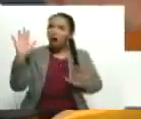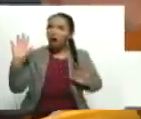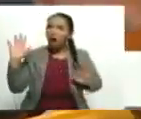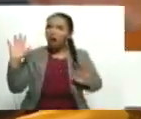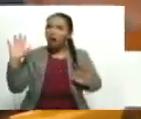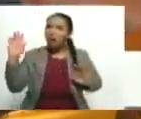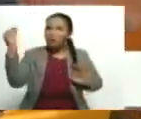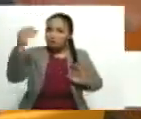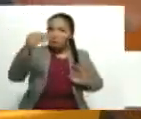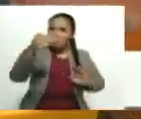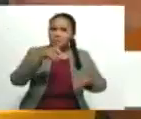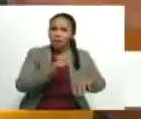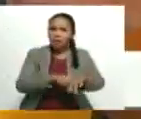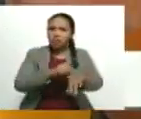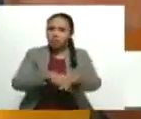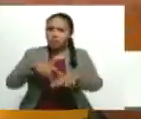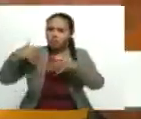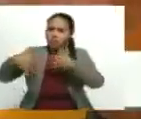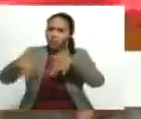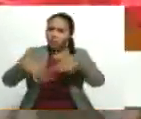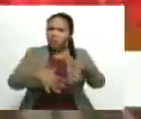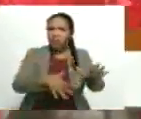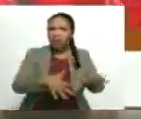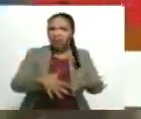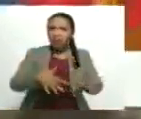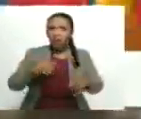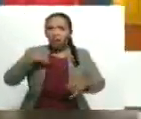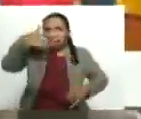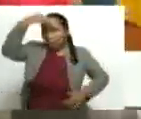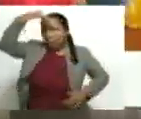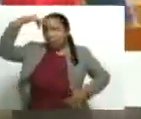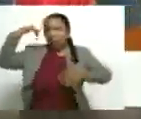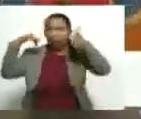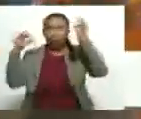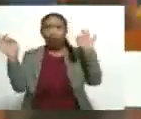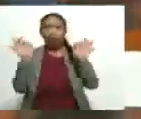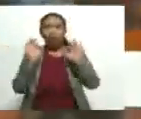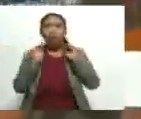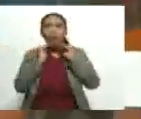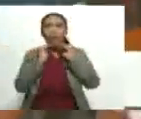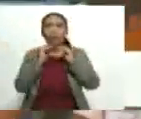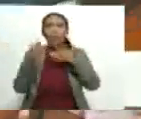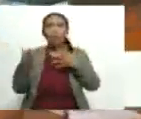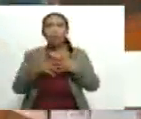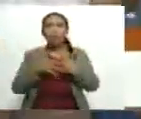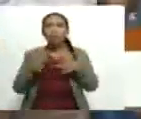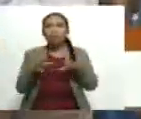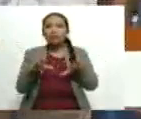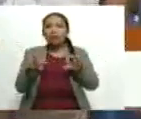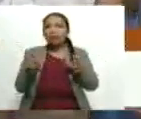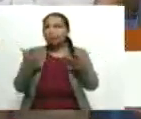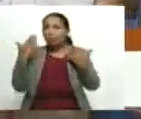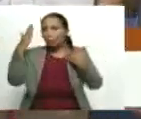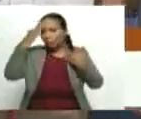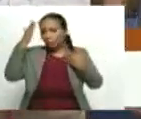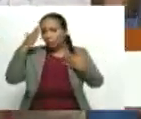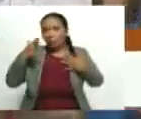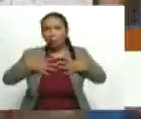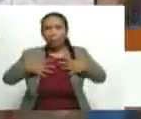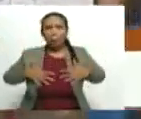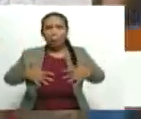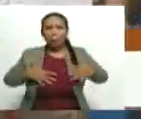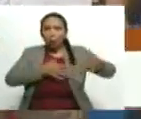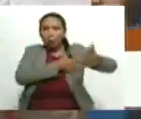¿verdad? Tiene que caminar más. Ni sudamos aquí, pues. ¿Ah? Ni